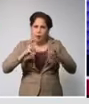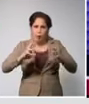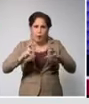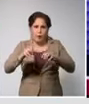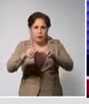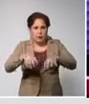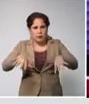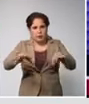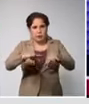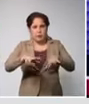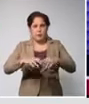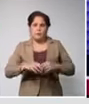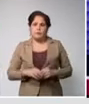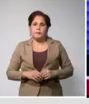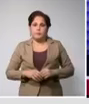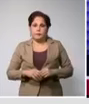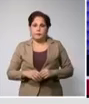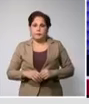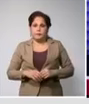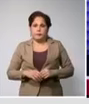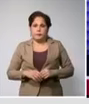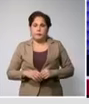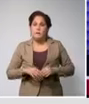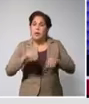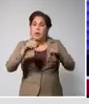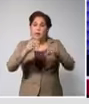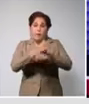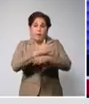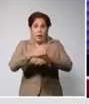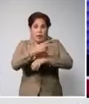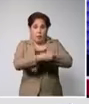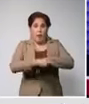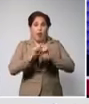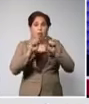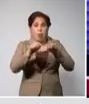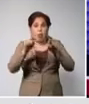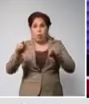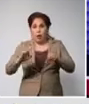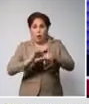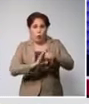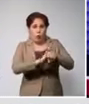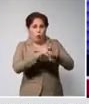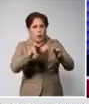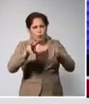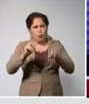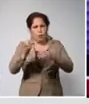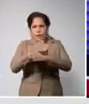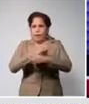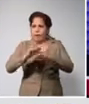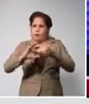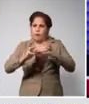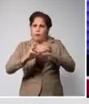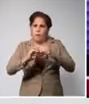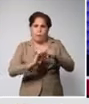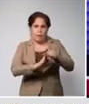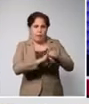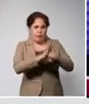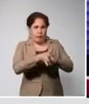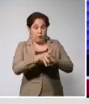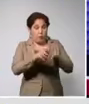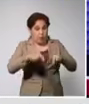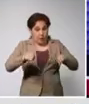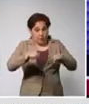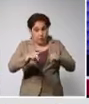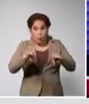una frecuencia mayor en diferentes países, y además con una variedad, que estas nuevas